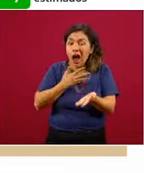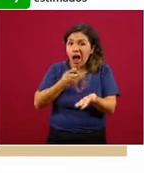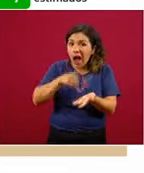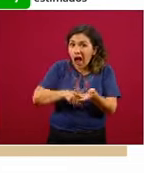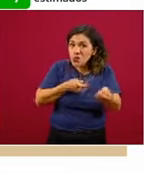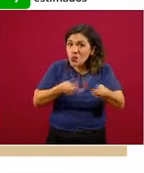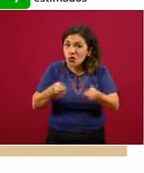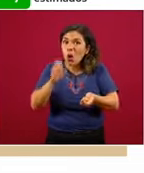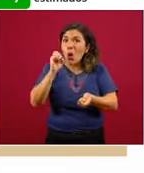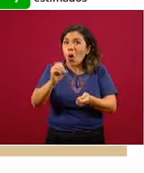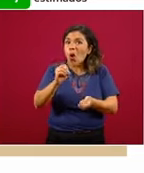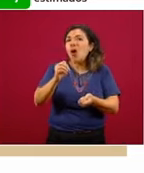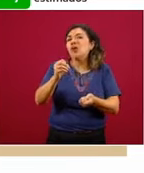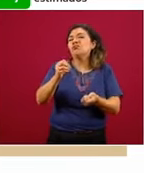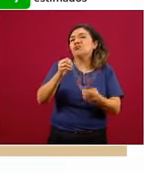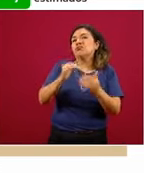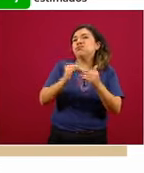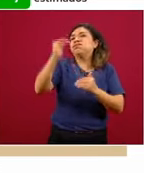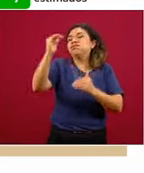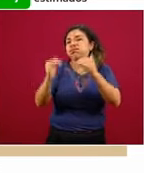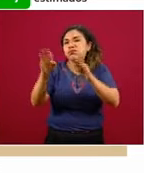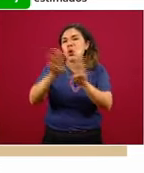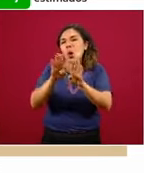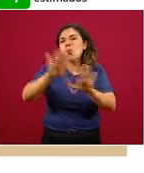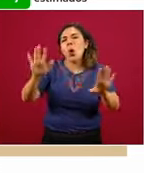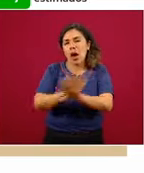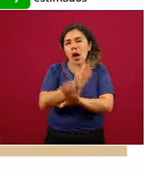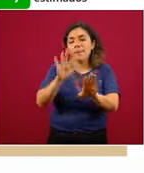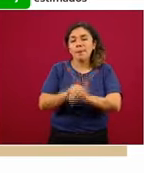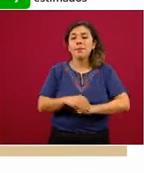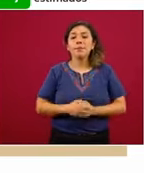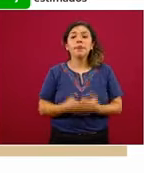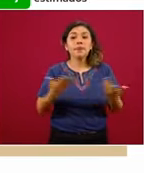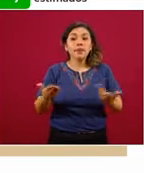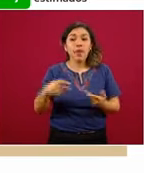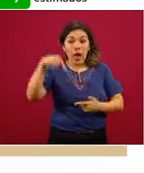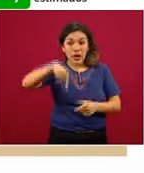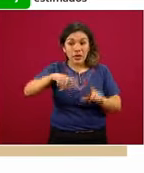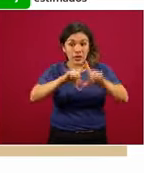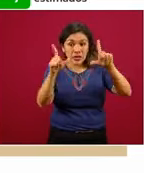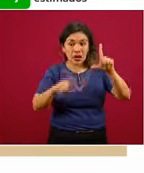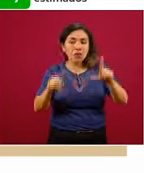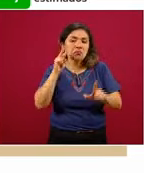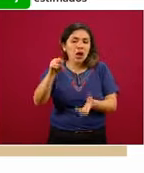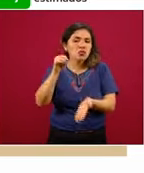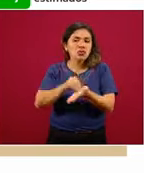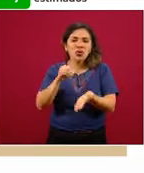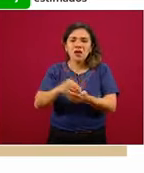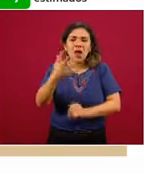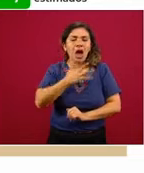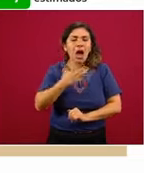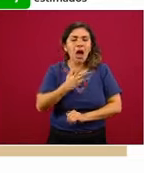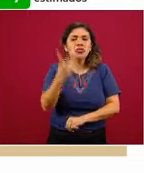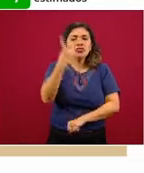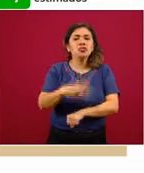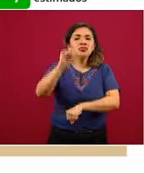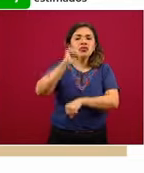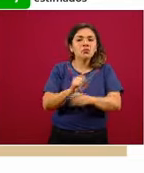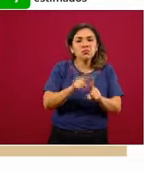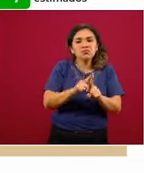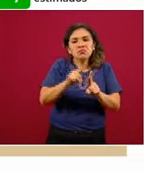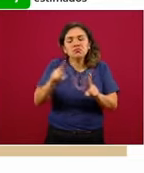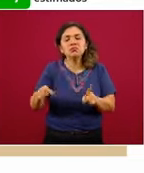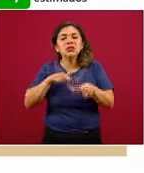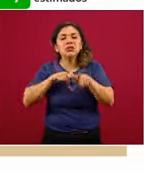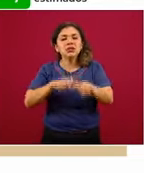encuentra su actividad epidémica para cada una de ellas. Para el panorama o escenario nacional, continuamos viendo todavía estas 2 semanas